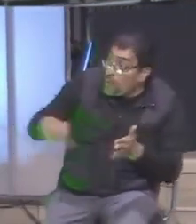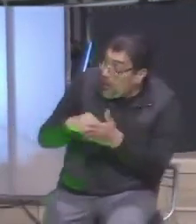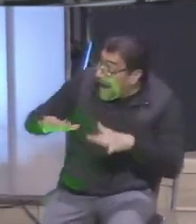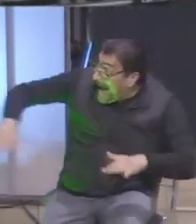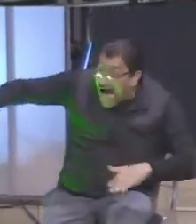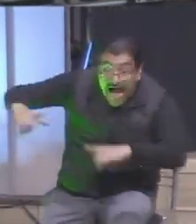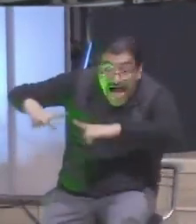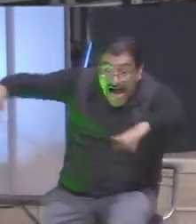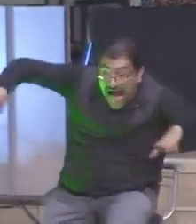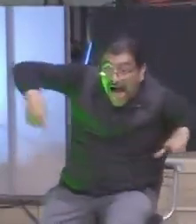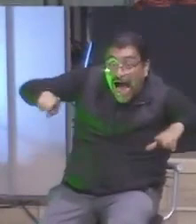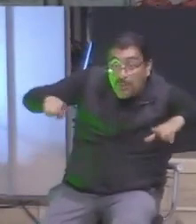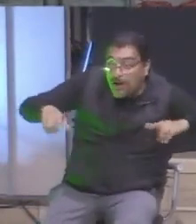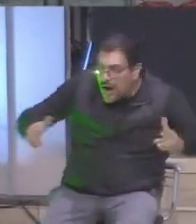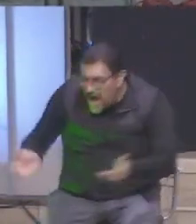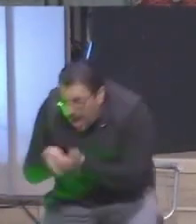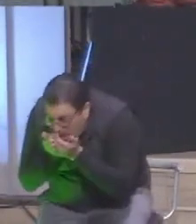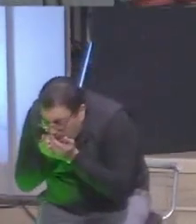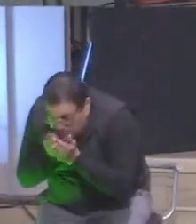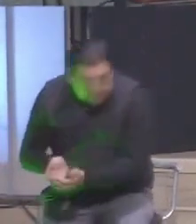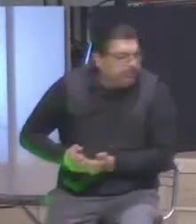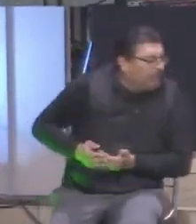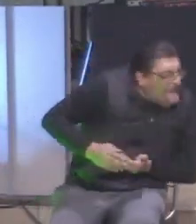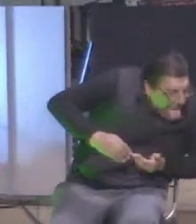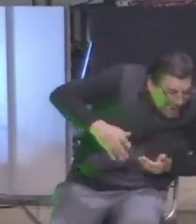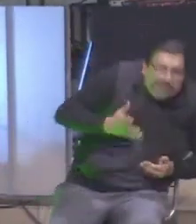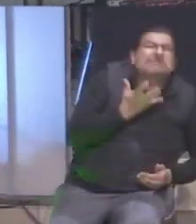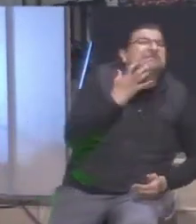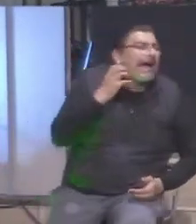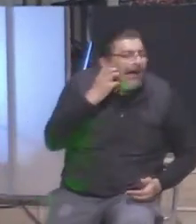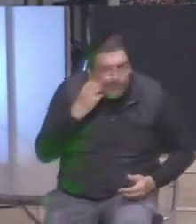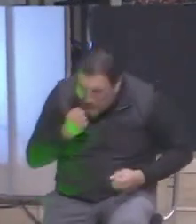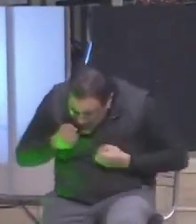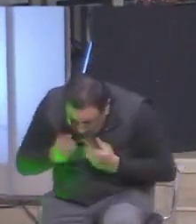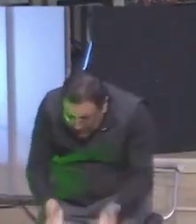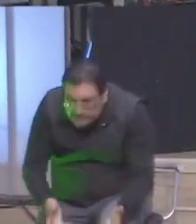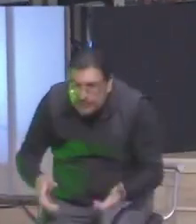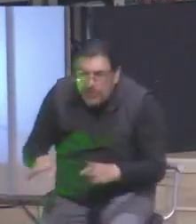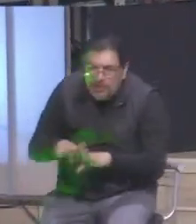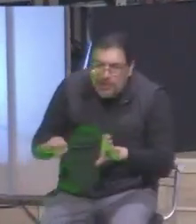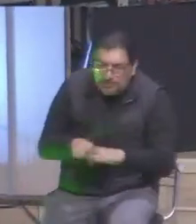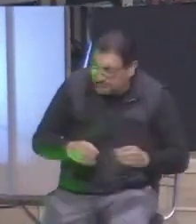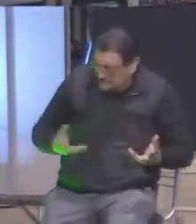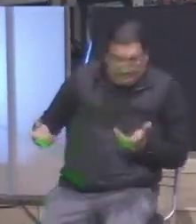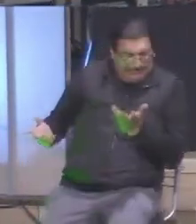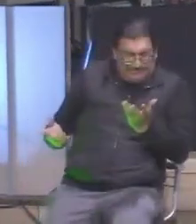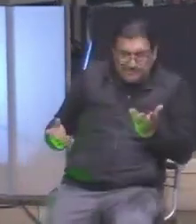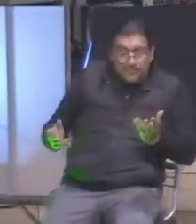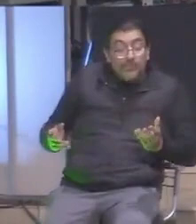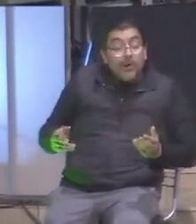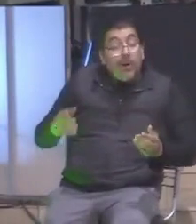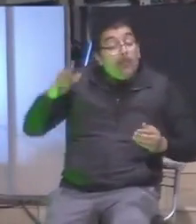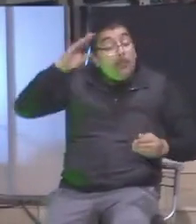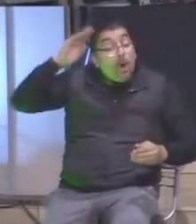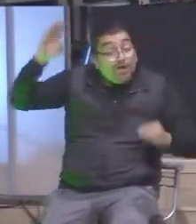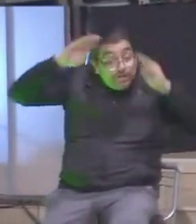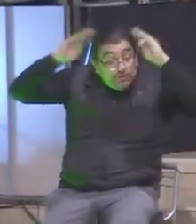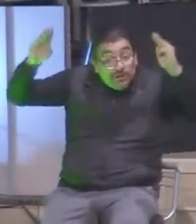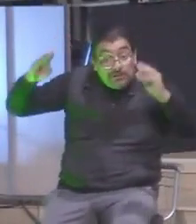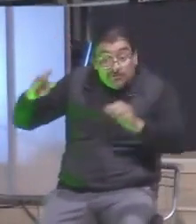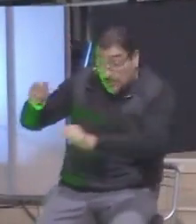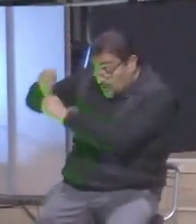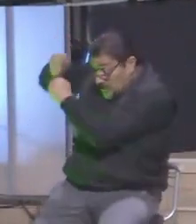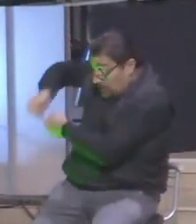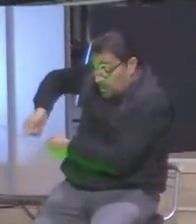aguas y las aguas estaban amargas las aguas de Mara entonces dicen que Moisés echó el palo